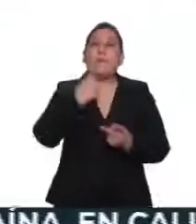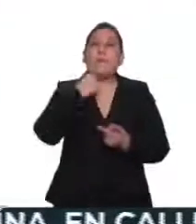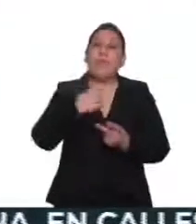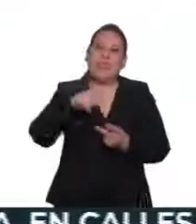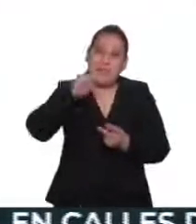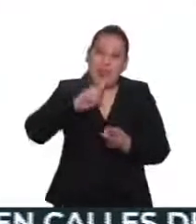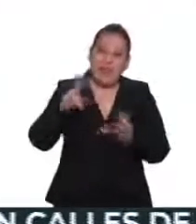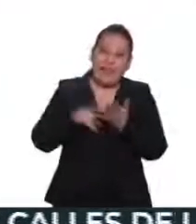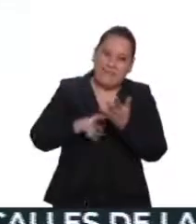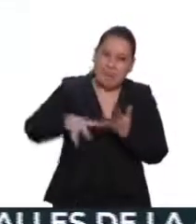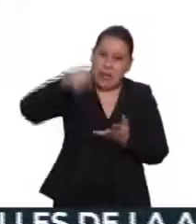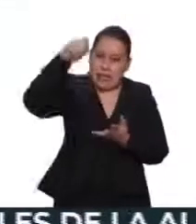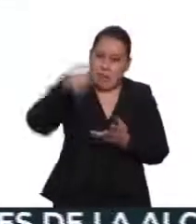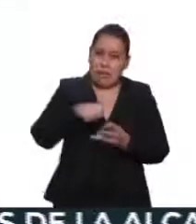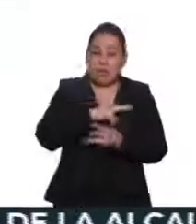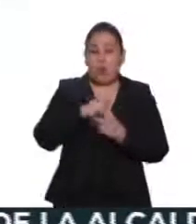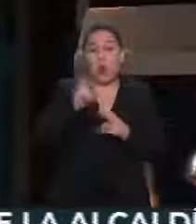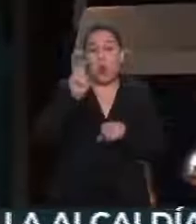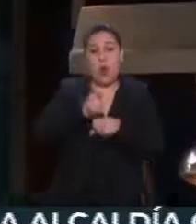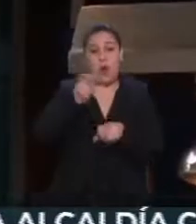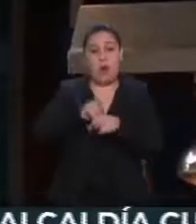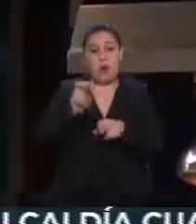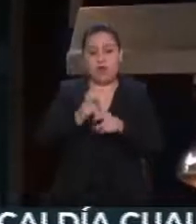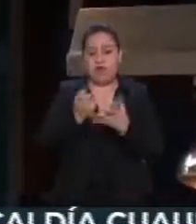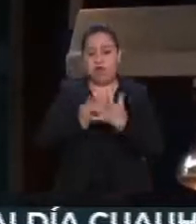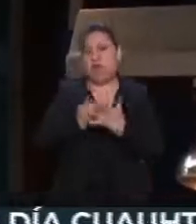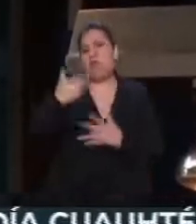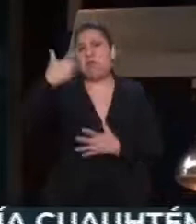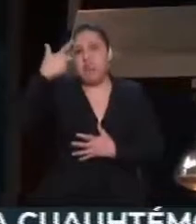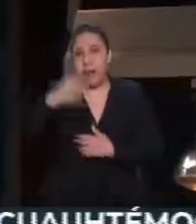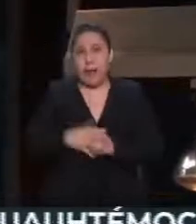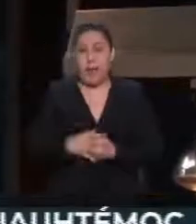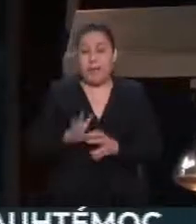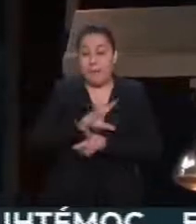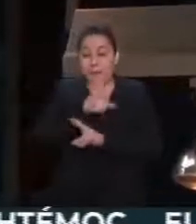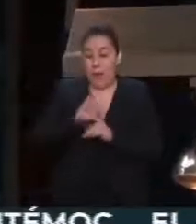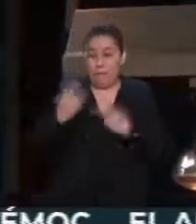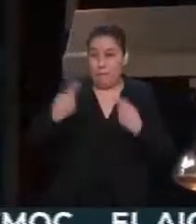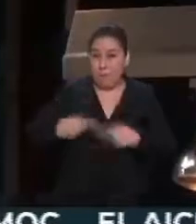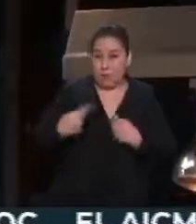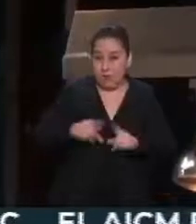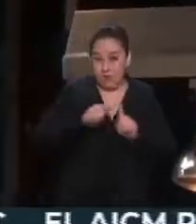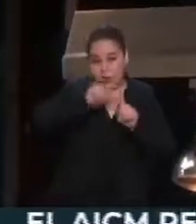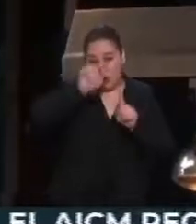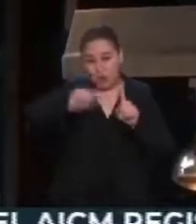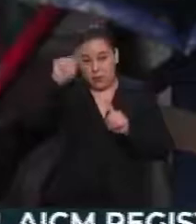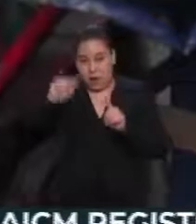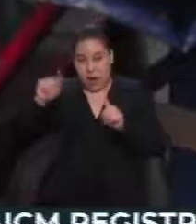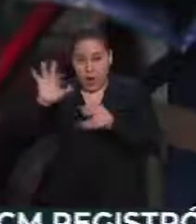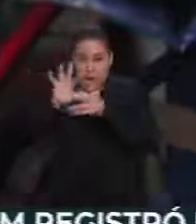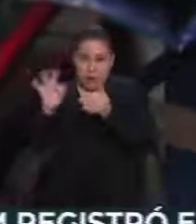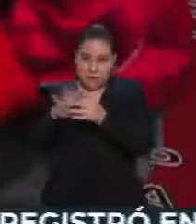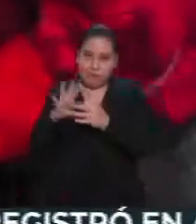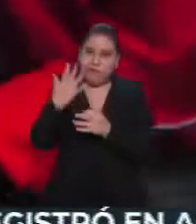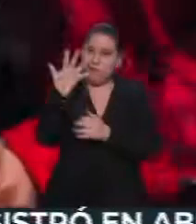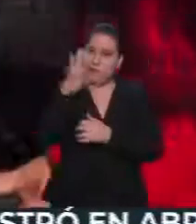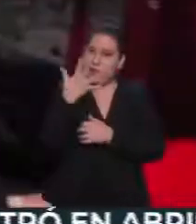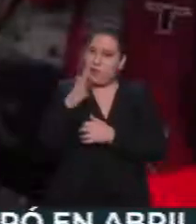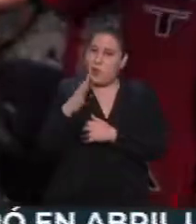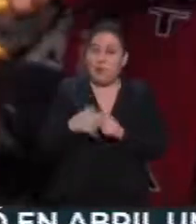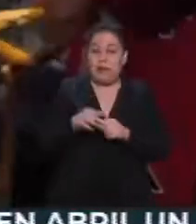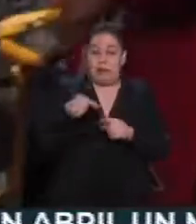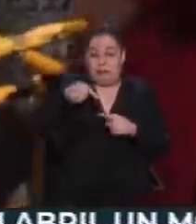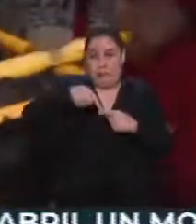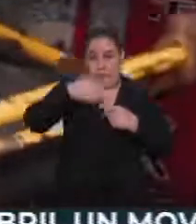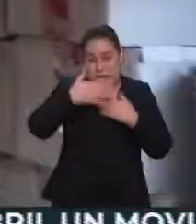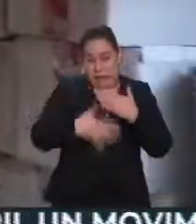el huevo. Al respecto, varios analistas han advertido que a partir de este punto la inflación debería de caer gradualmente de aquí y